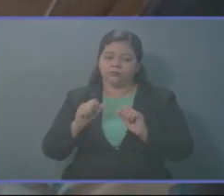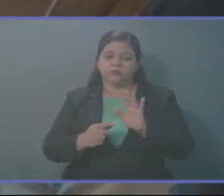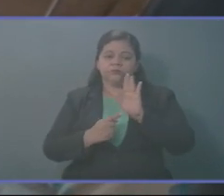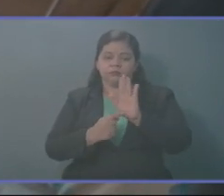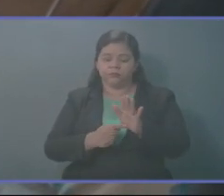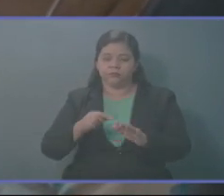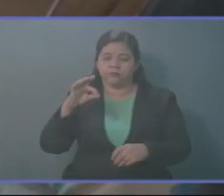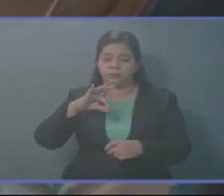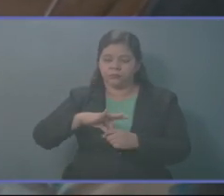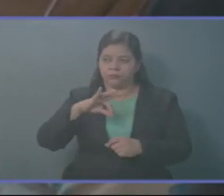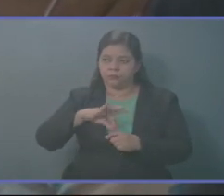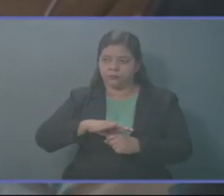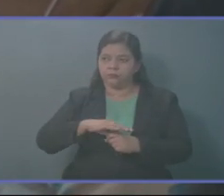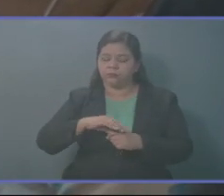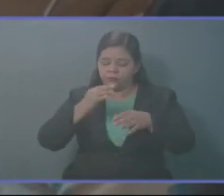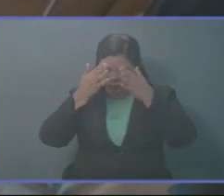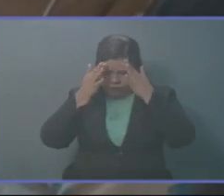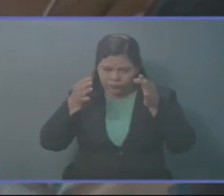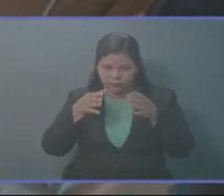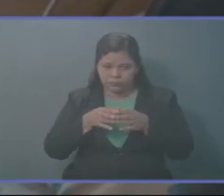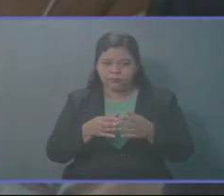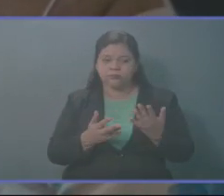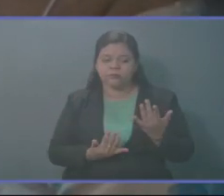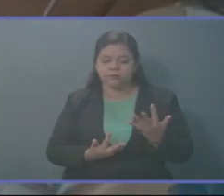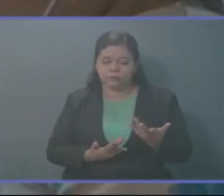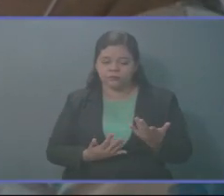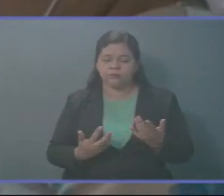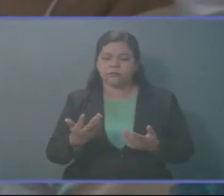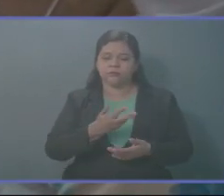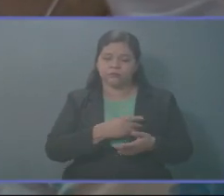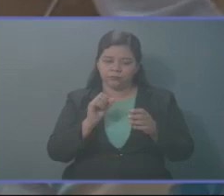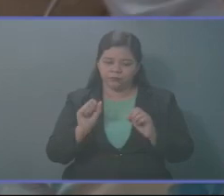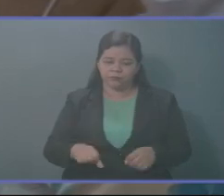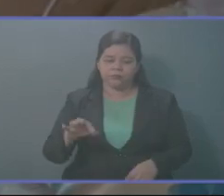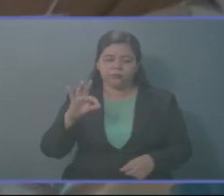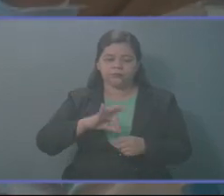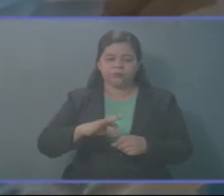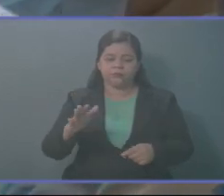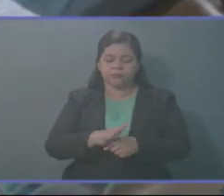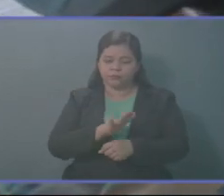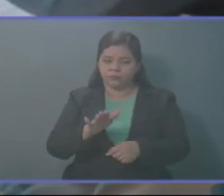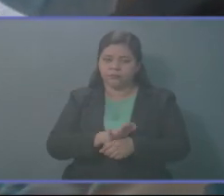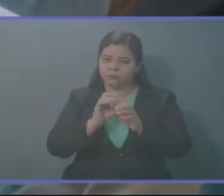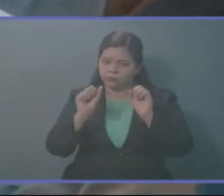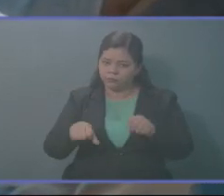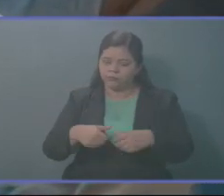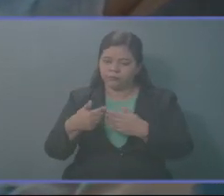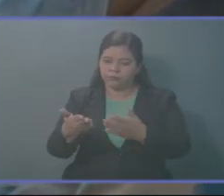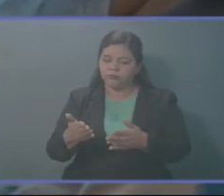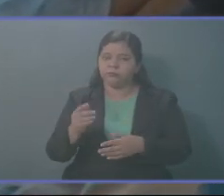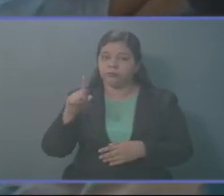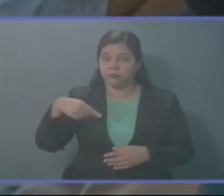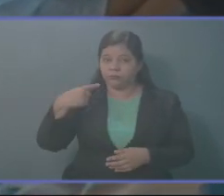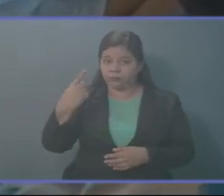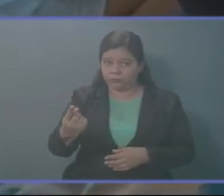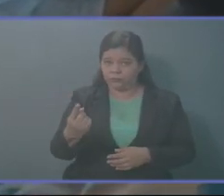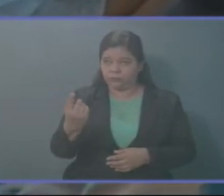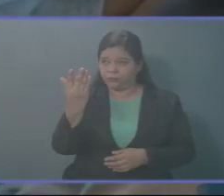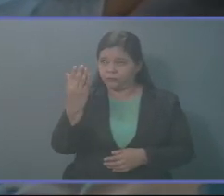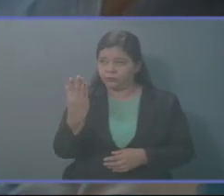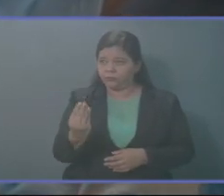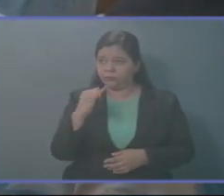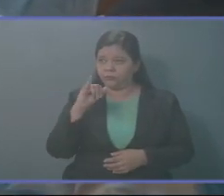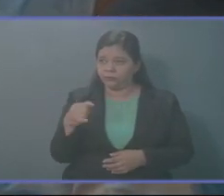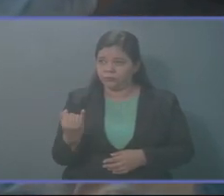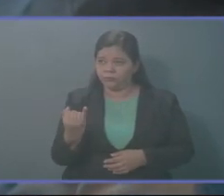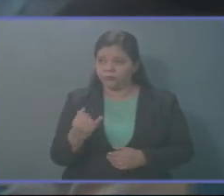votación este dictamen y ojalá pueda tener los votos suficientes para que pueda pasar al pleno el próximo día jueves.